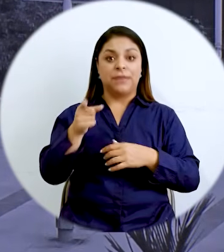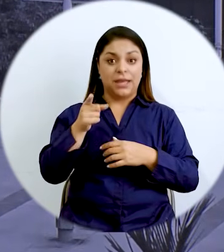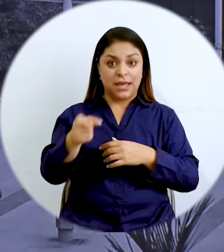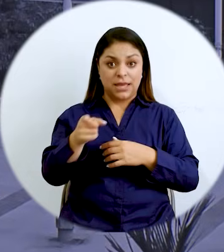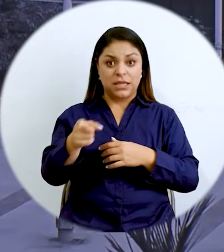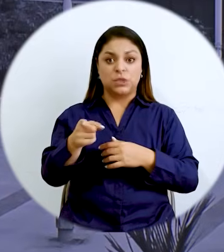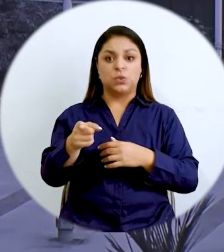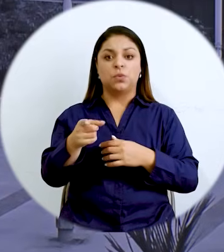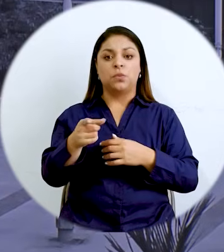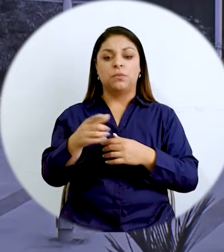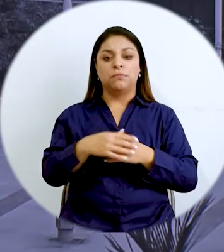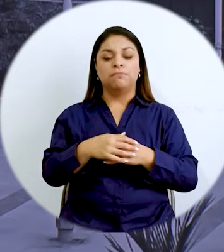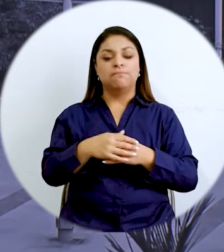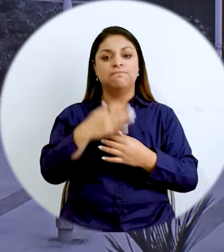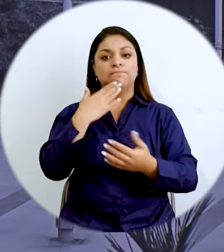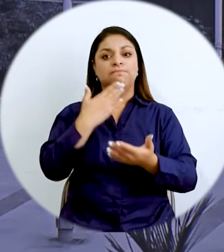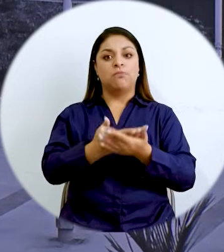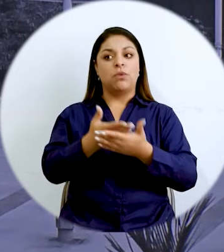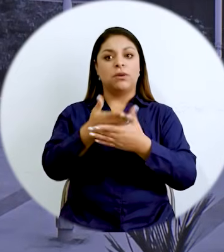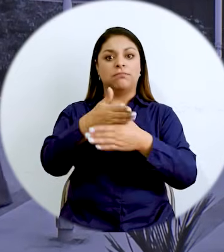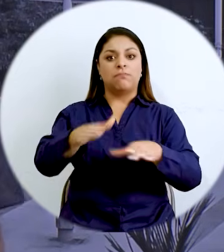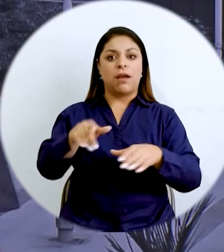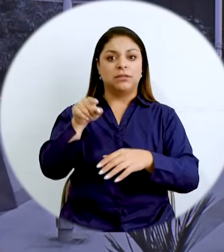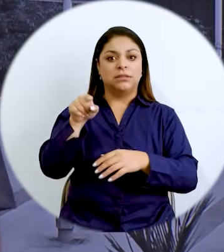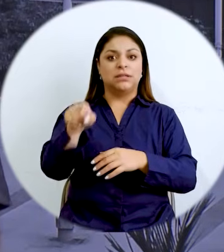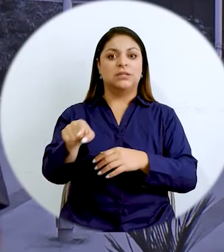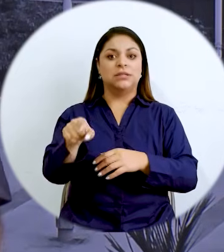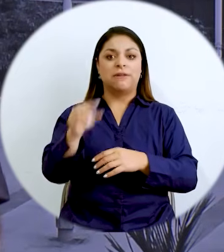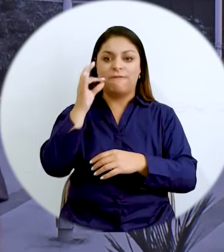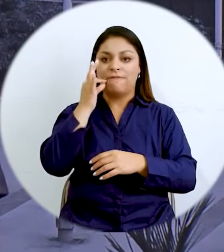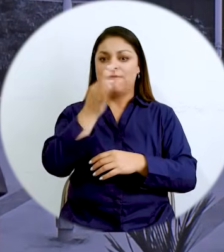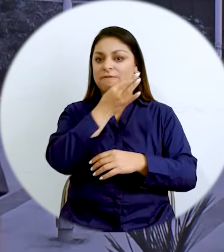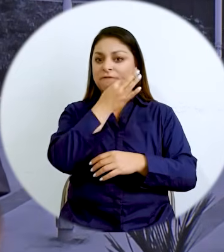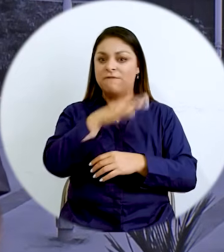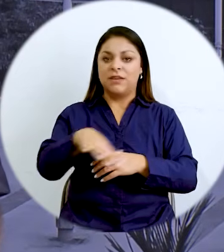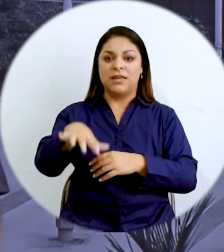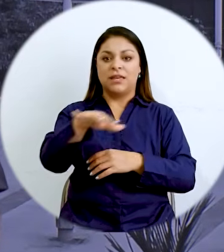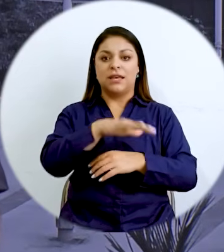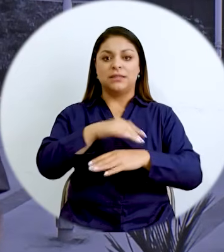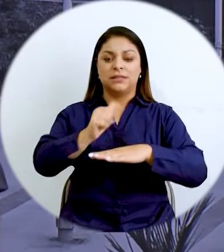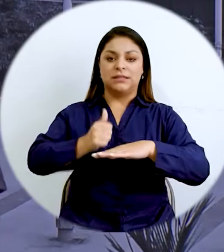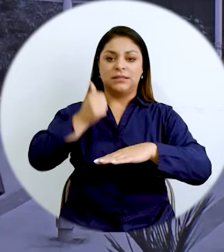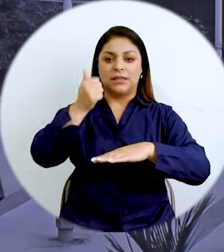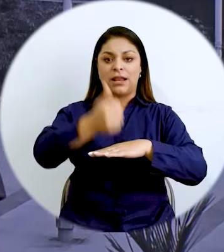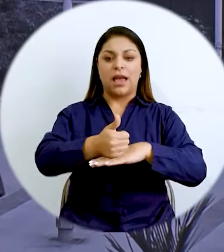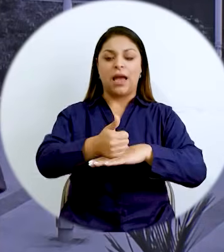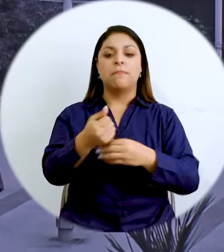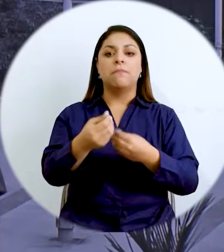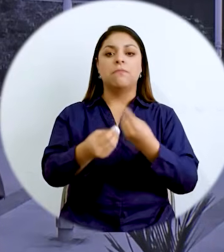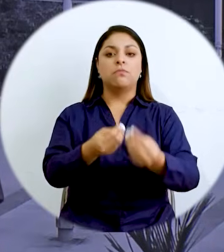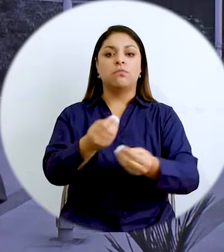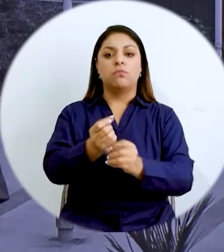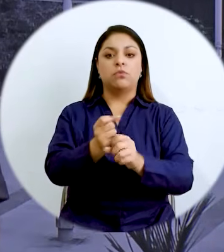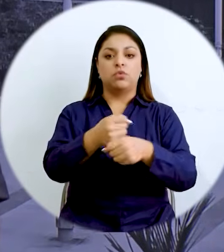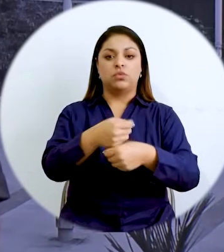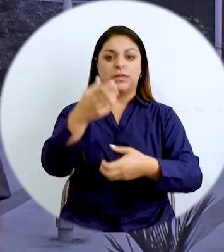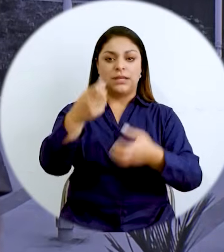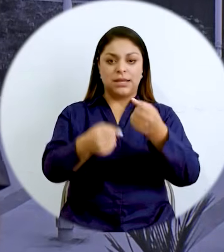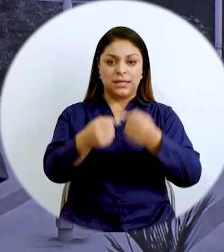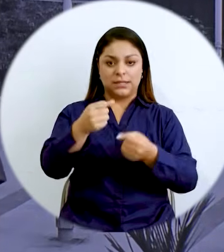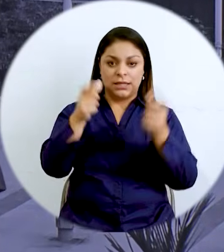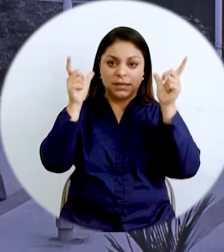buena parte son fincas instaladas donde se produce leche. Se produce leche de ganadería